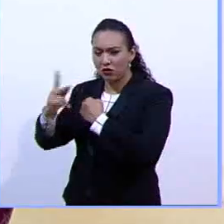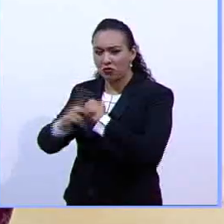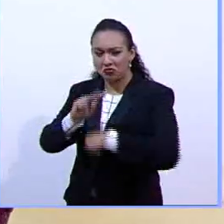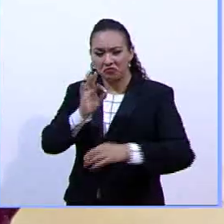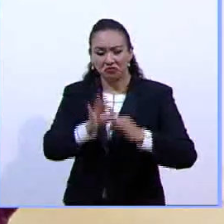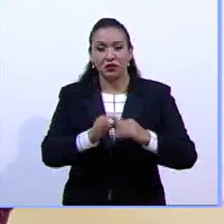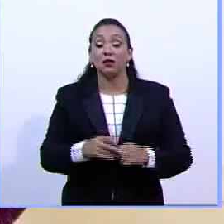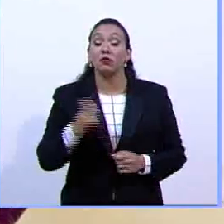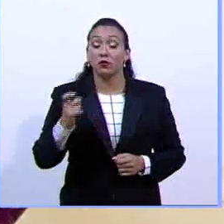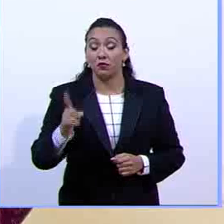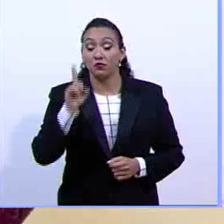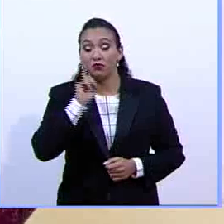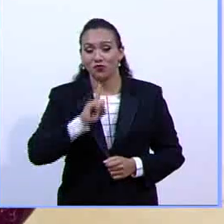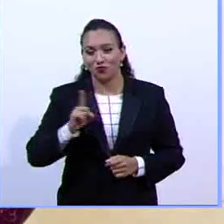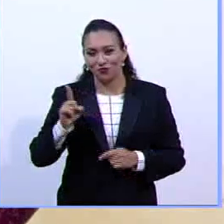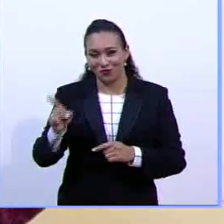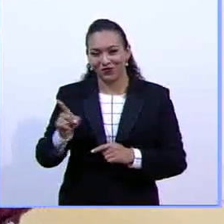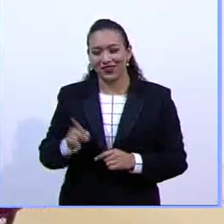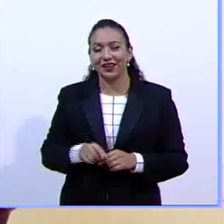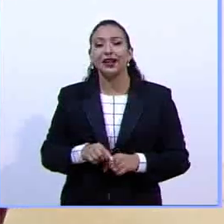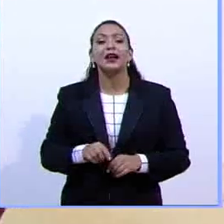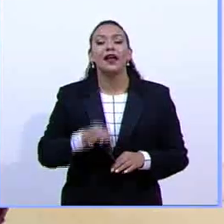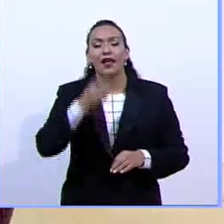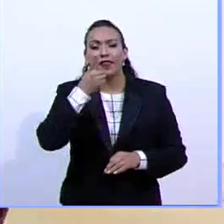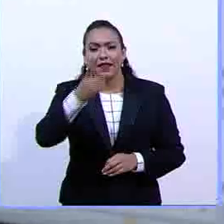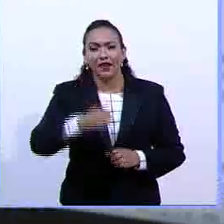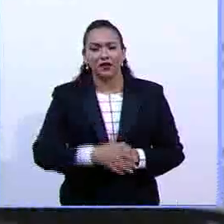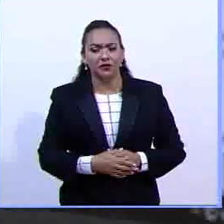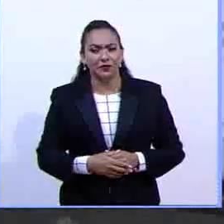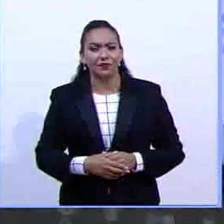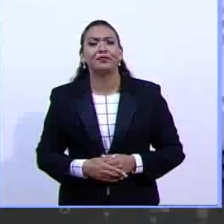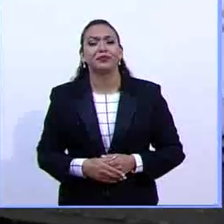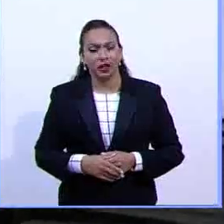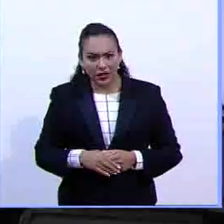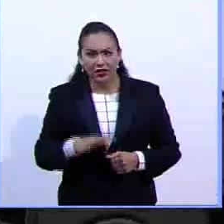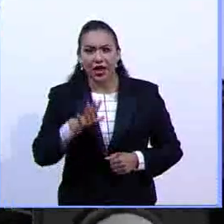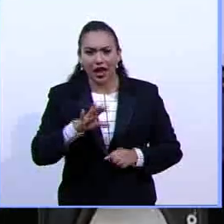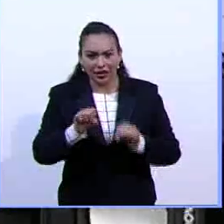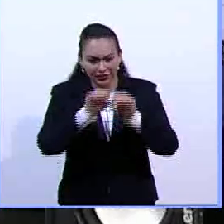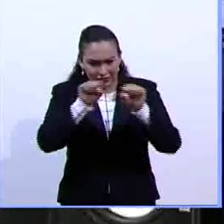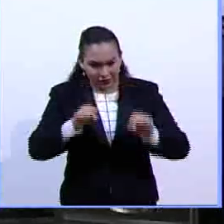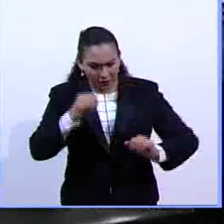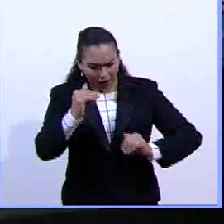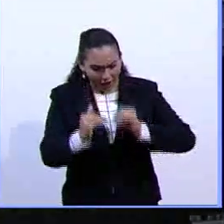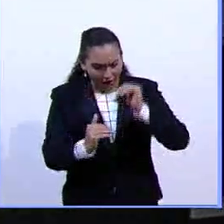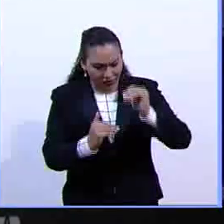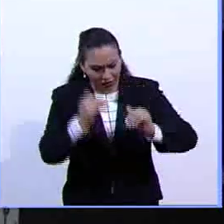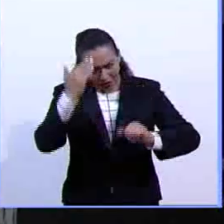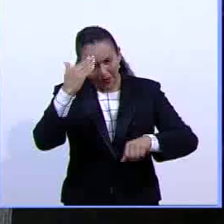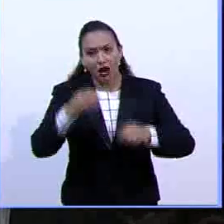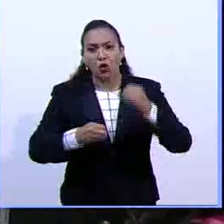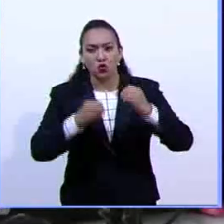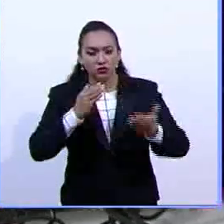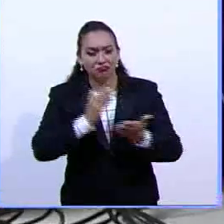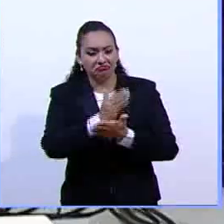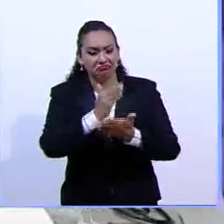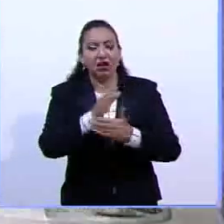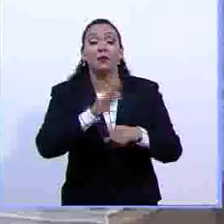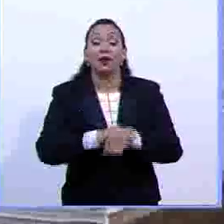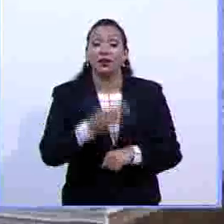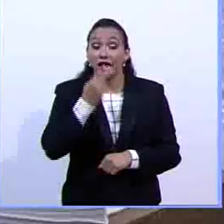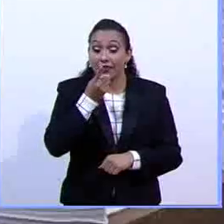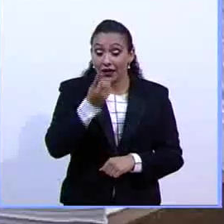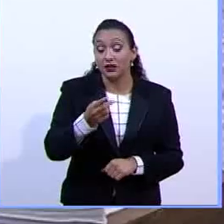Martínez Uriarte, del Consejo de la Judicatura Federal, habló de los avances del sistema de estadística judicial iberoamericano y destacó que el uso de